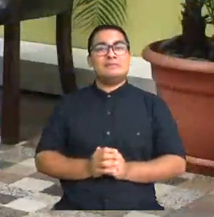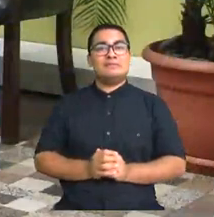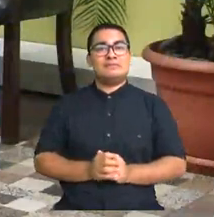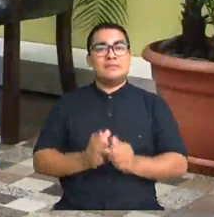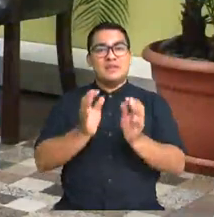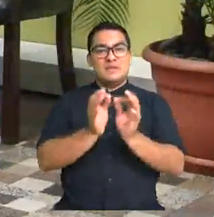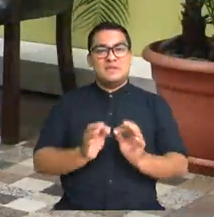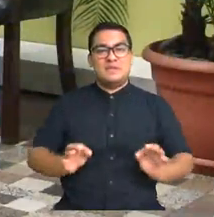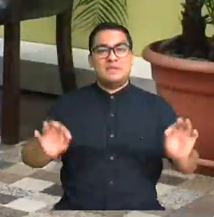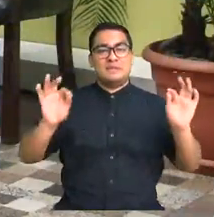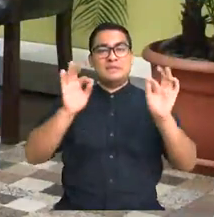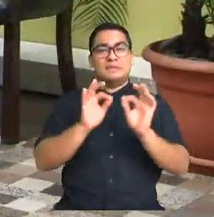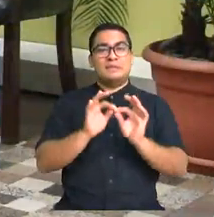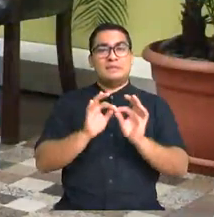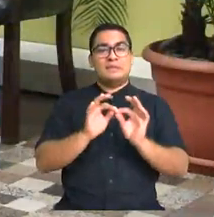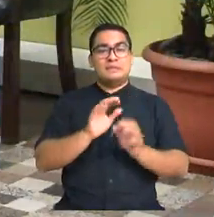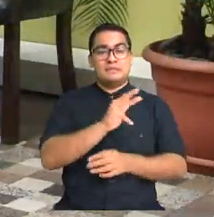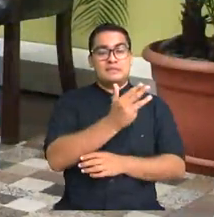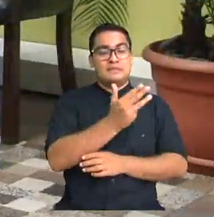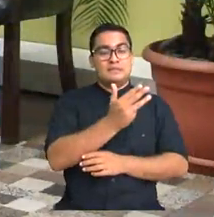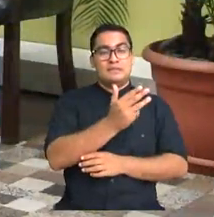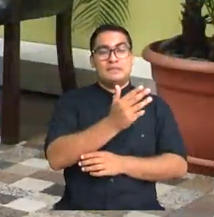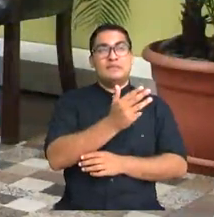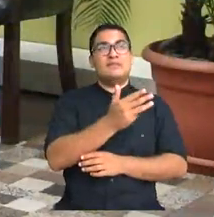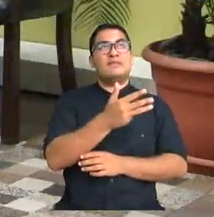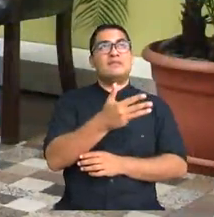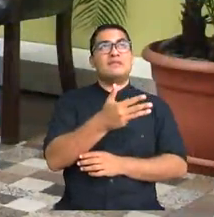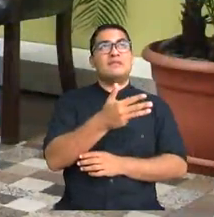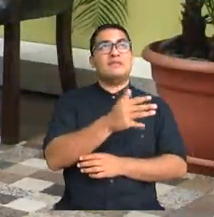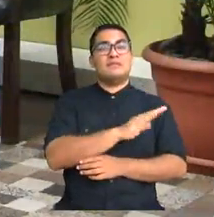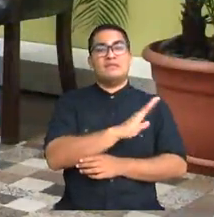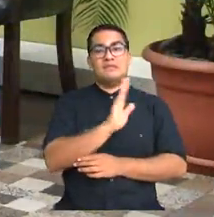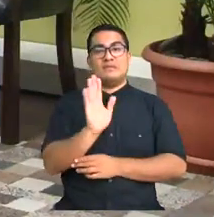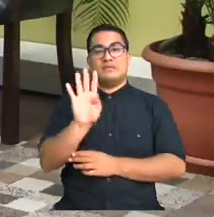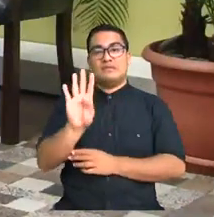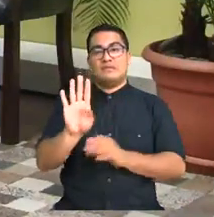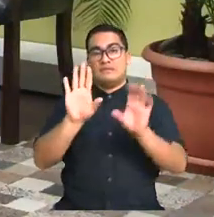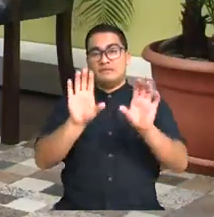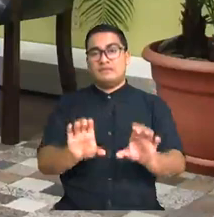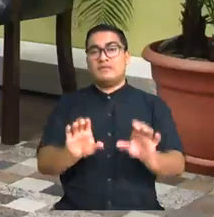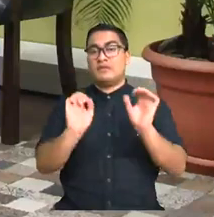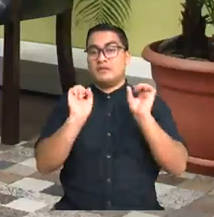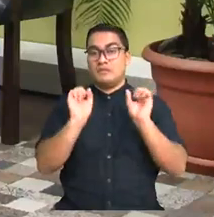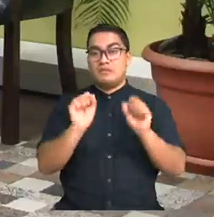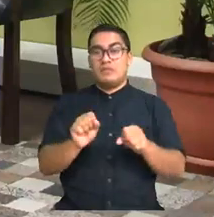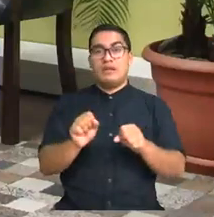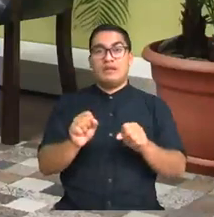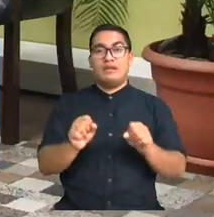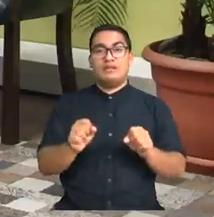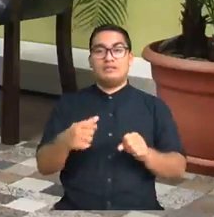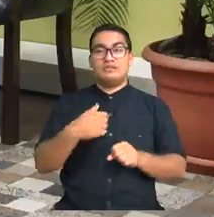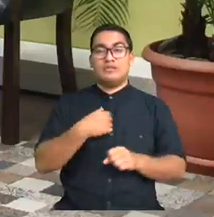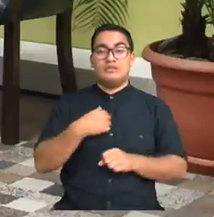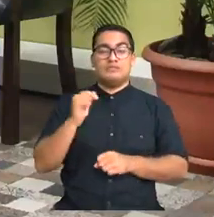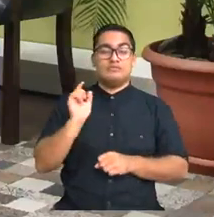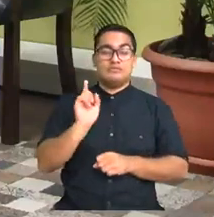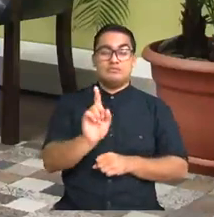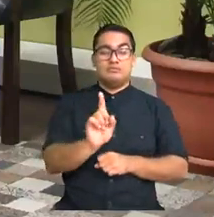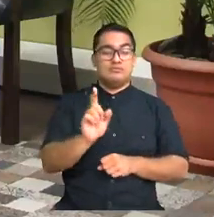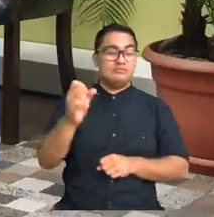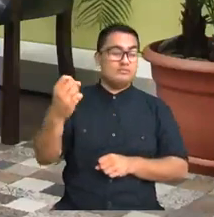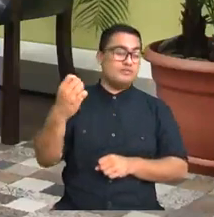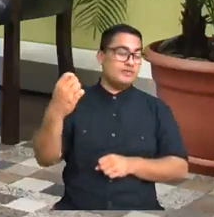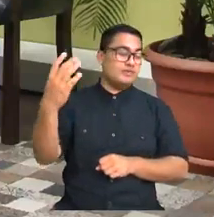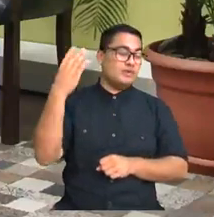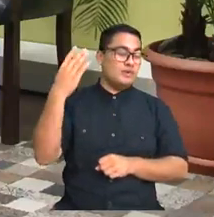más en ese periodo pico, que es de las 9 a las 4 de la tarde. ¿Cuánto tiempo podemos estar expuestos al sol antes o después